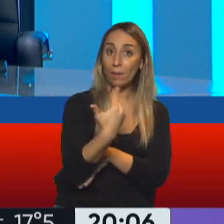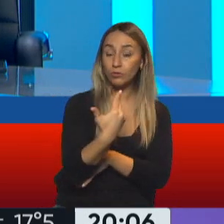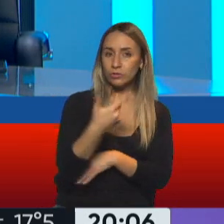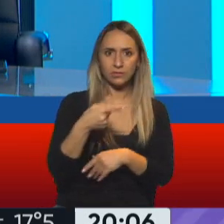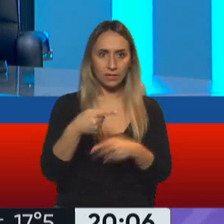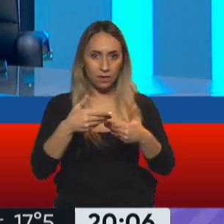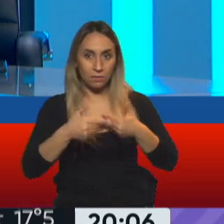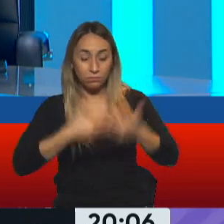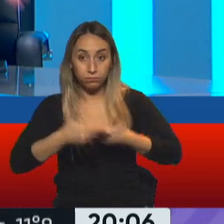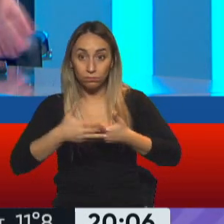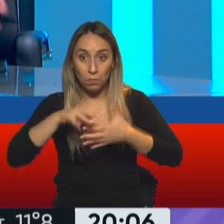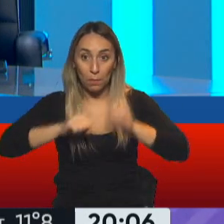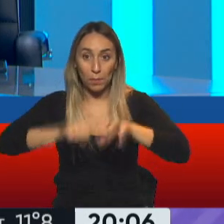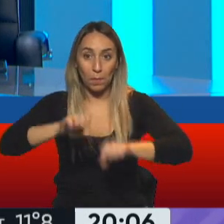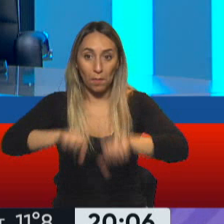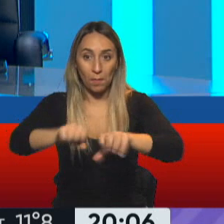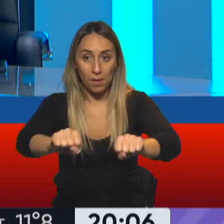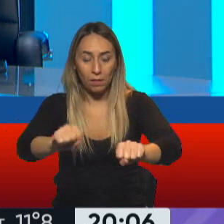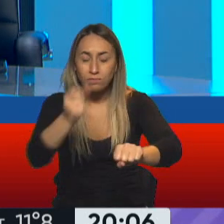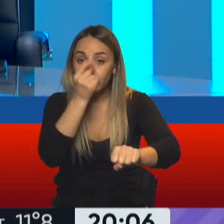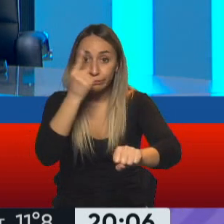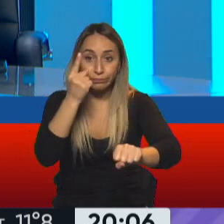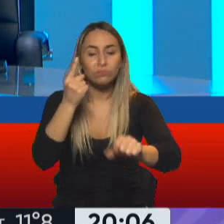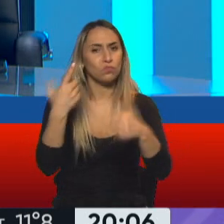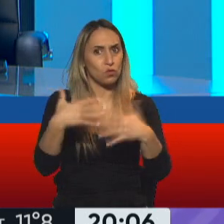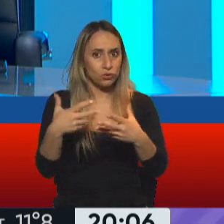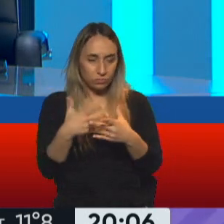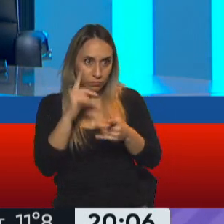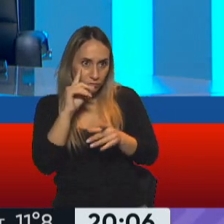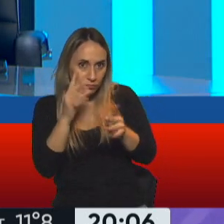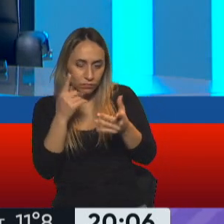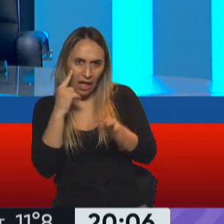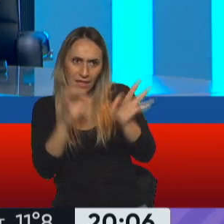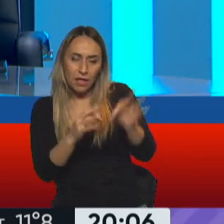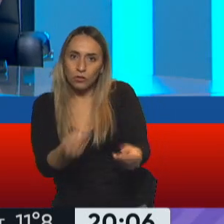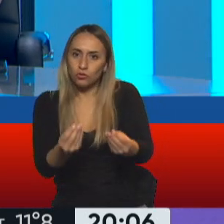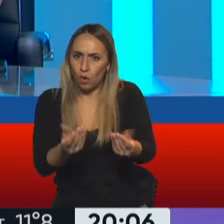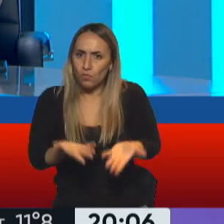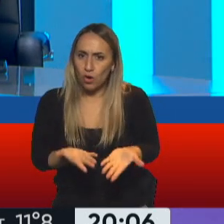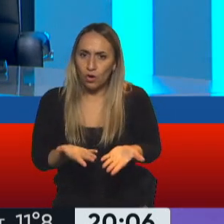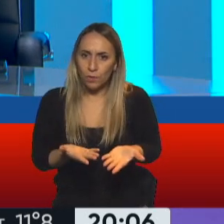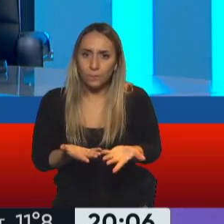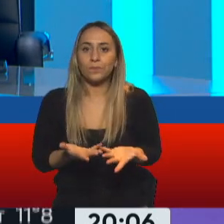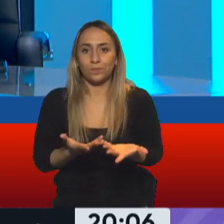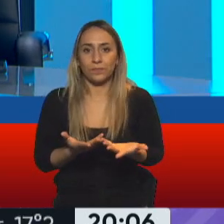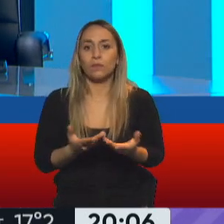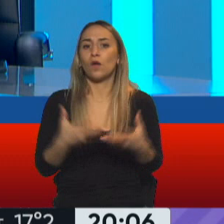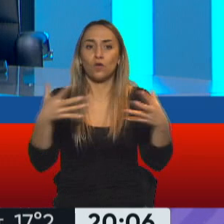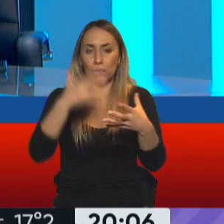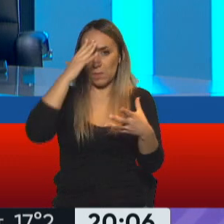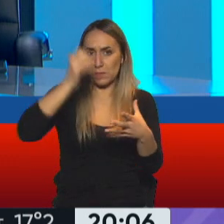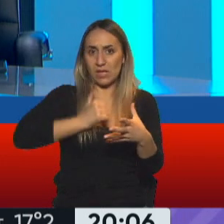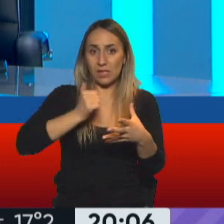Y con una velocidad impresionante. De hecho, muchos analistas se plantean cómo es posible que digamos, una milicia, un